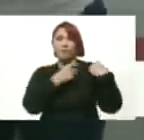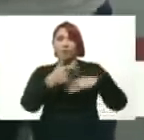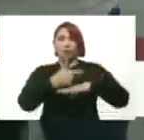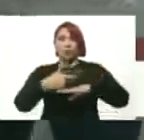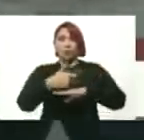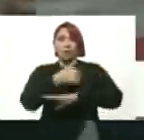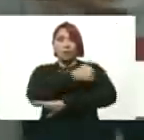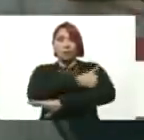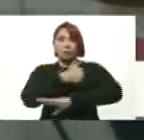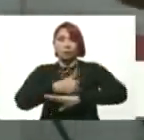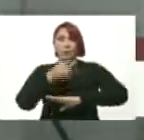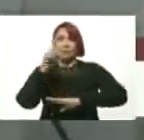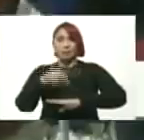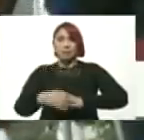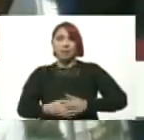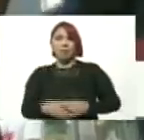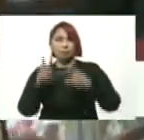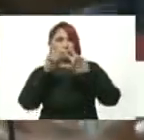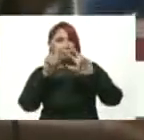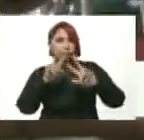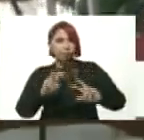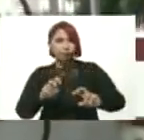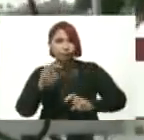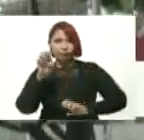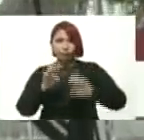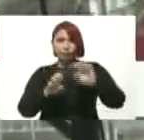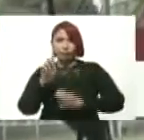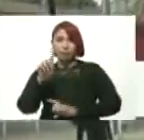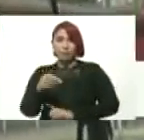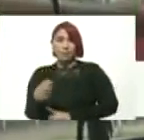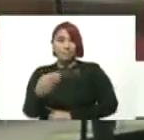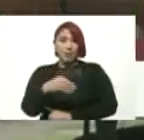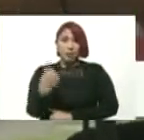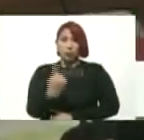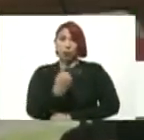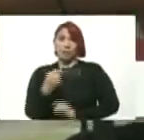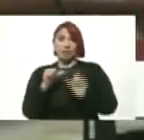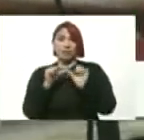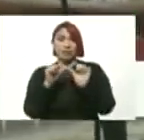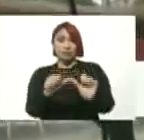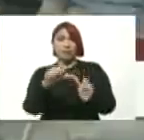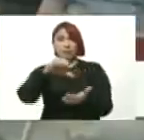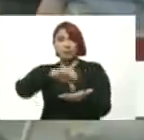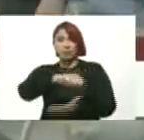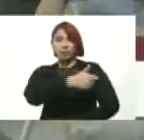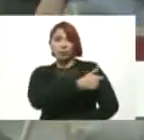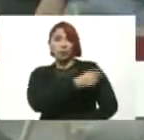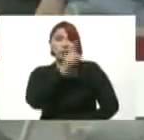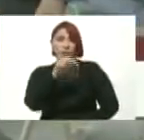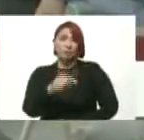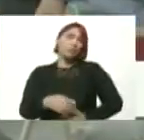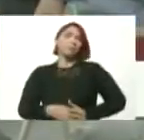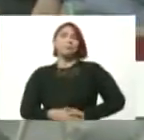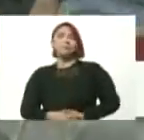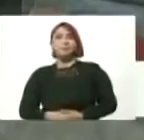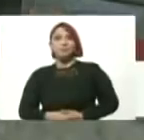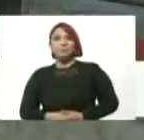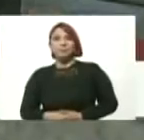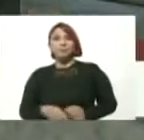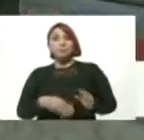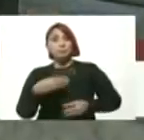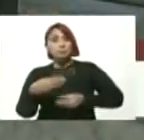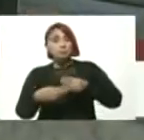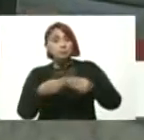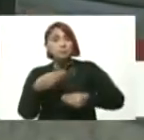la autoridad epidemiológica quienes además no solamente se quedan en los centros de vacunación presidente también establecen